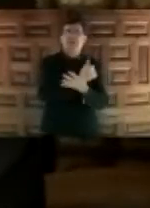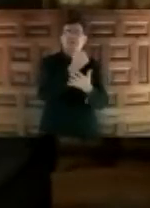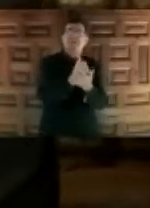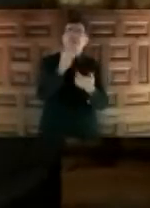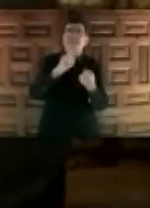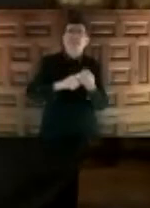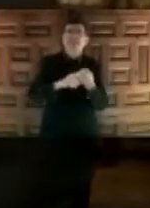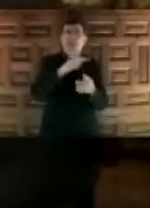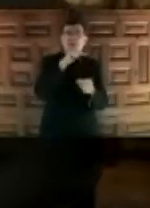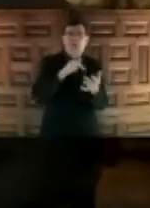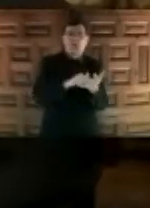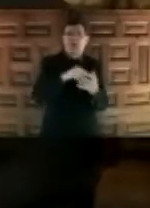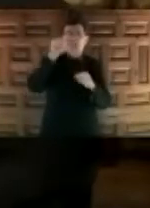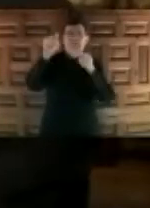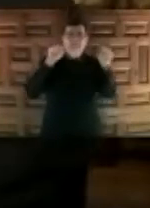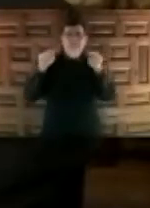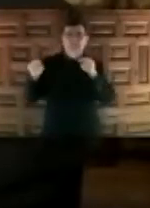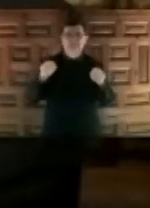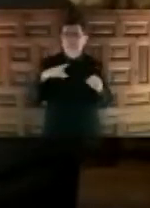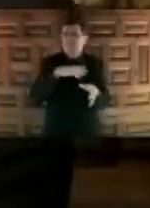Ciudades y regiones del país